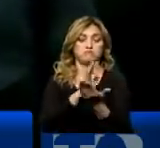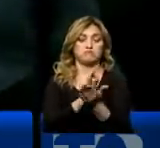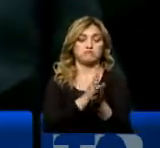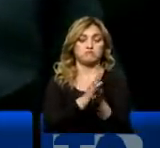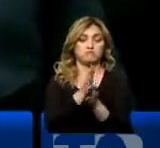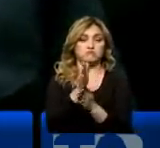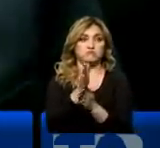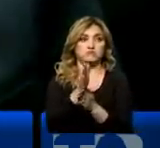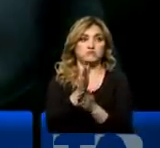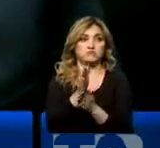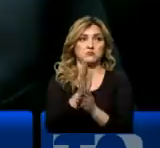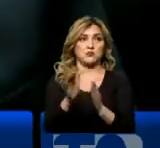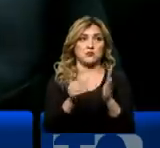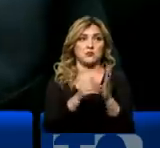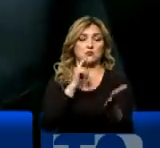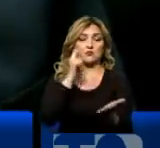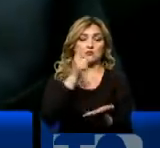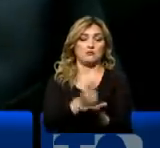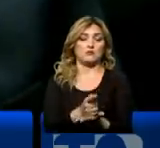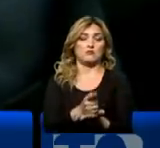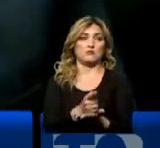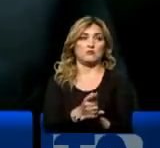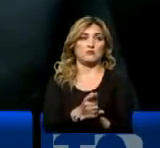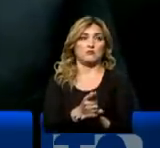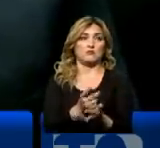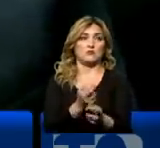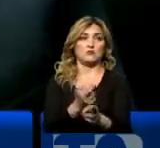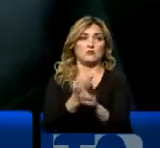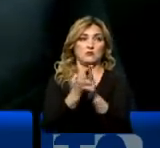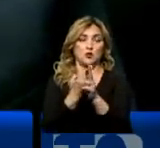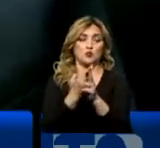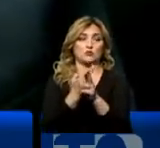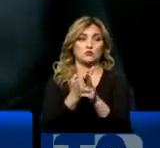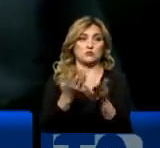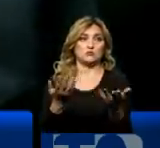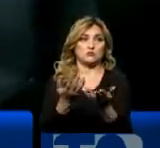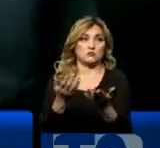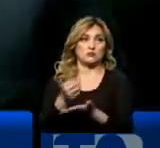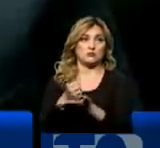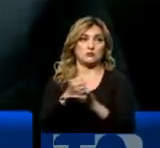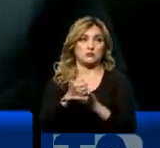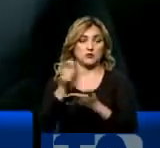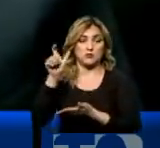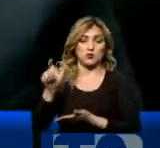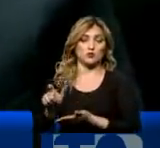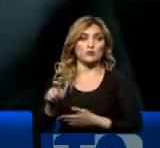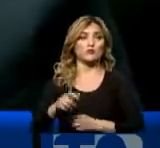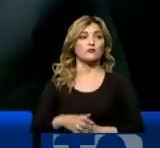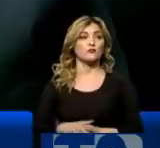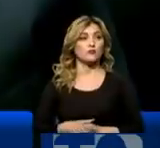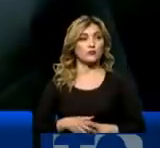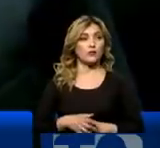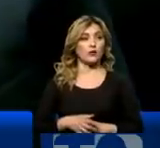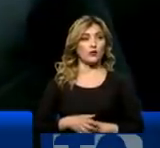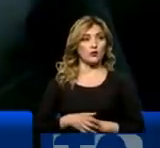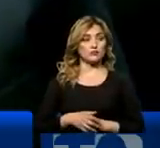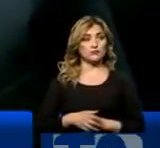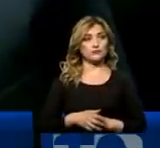se contradigan en su verdad, ¿no? Y poder obtener un beneficio para mi cliente. Según lo que la información que yo